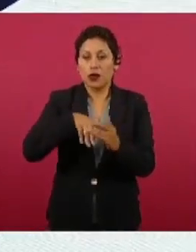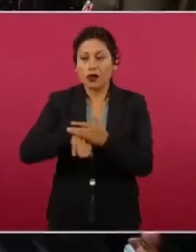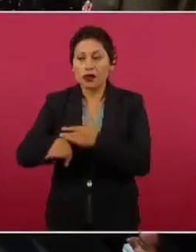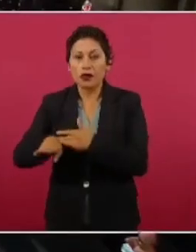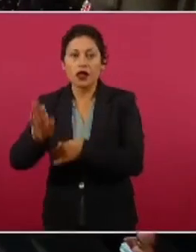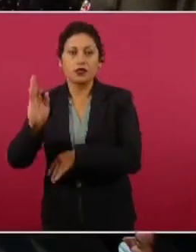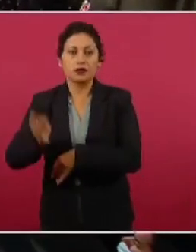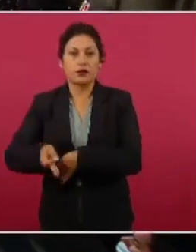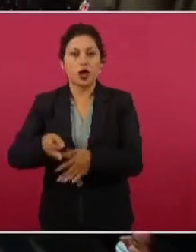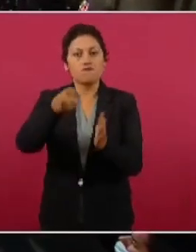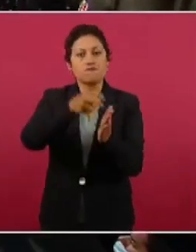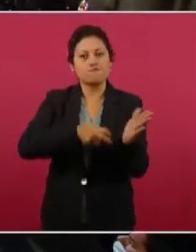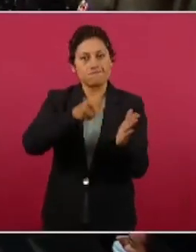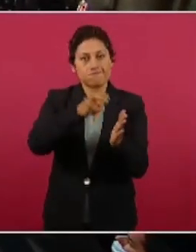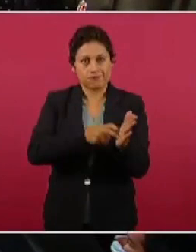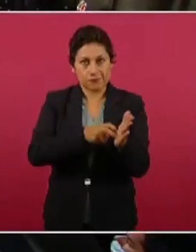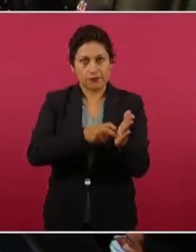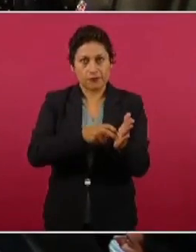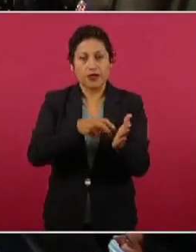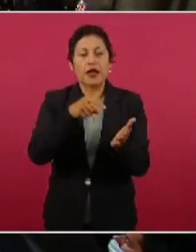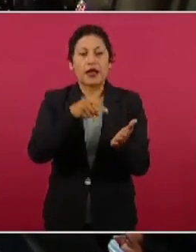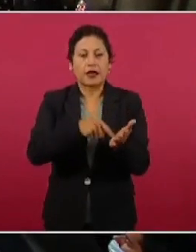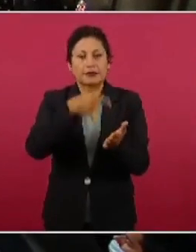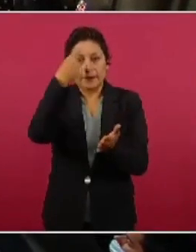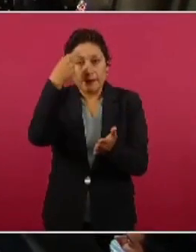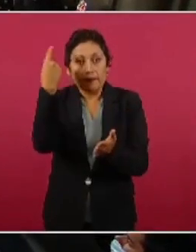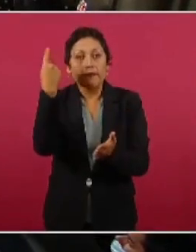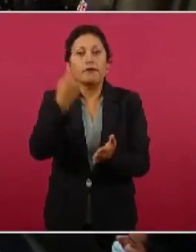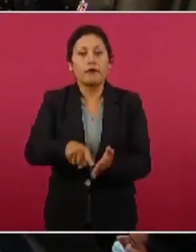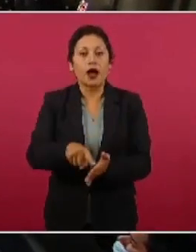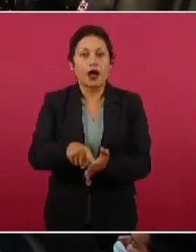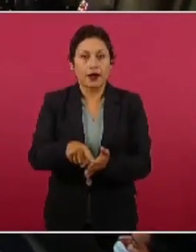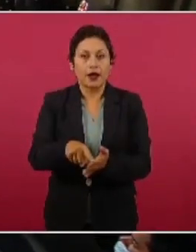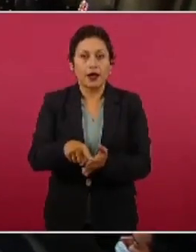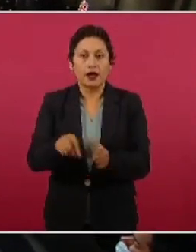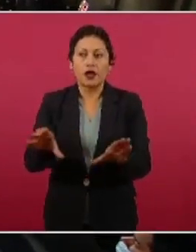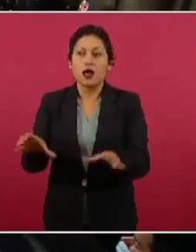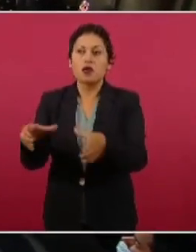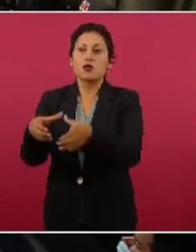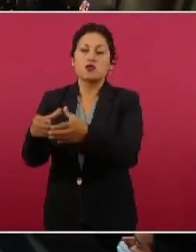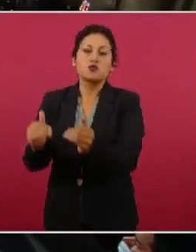los monopolios y la condonación de impuestos.